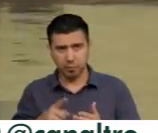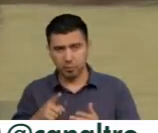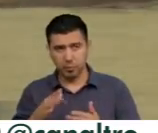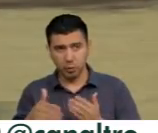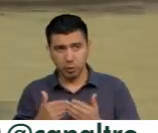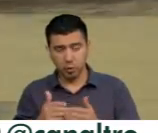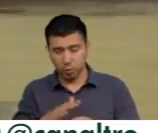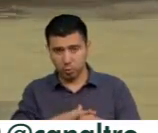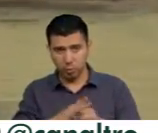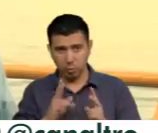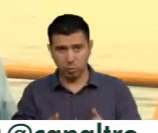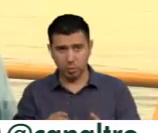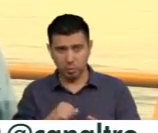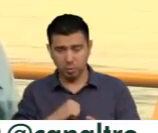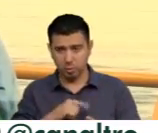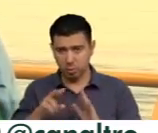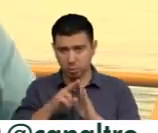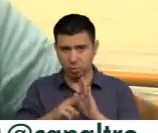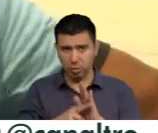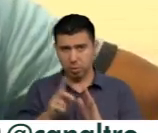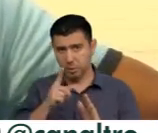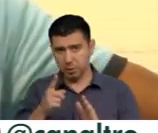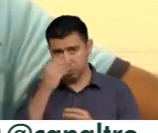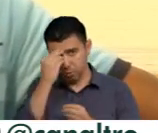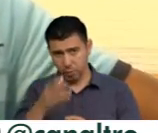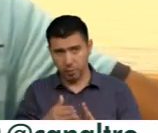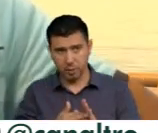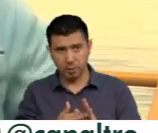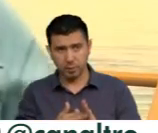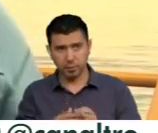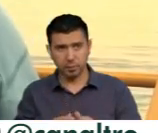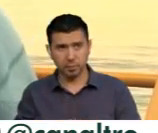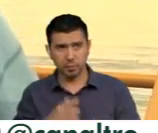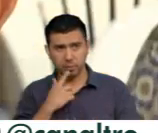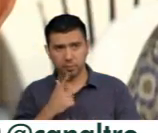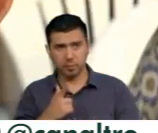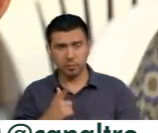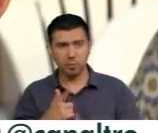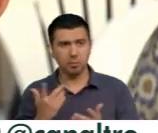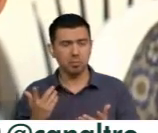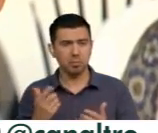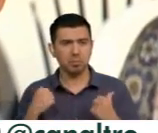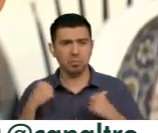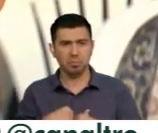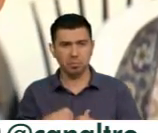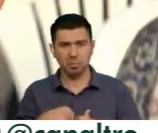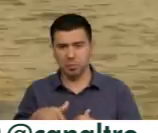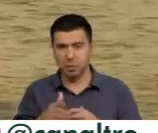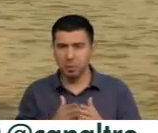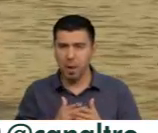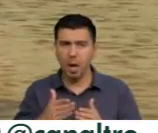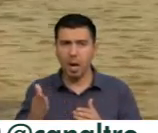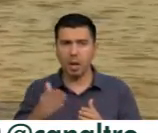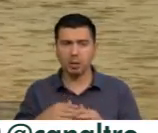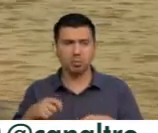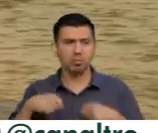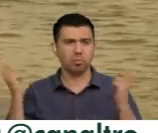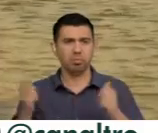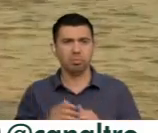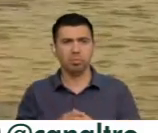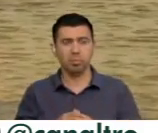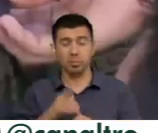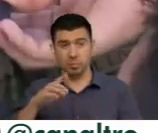seguridad en el transporte fluvial? Lo ponen aquí y cuando ya salen van más adelante, se los quitan. La autoridad encargada de que se cumplan las normas es